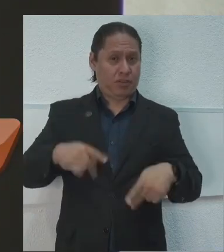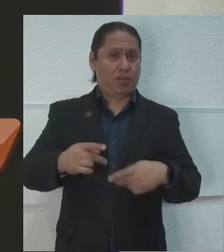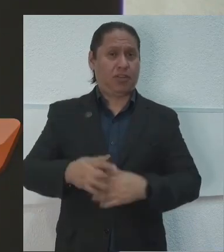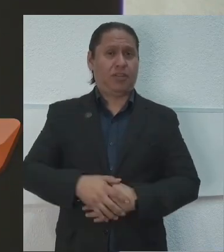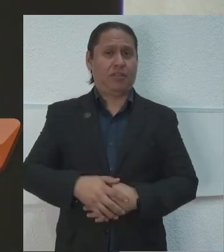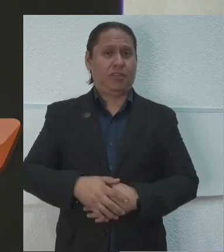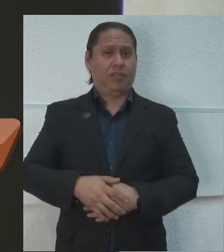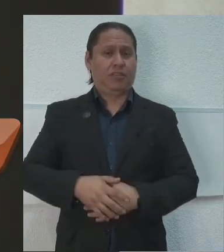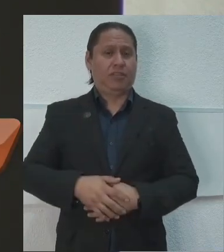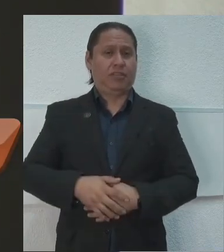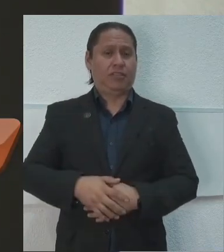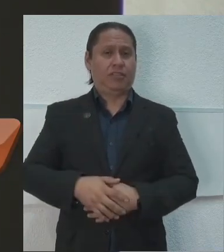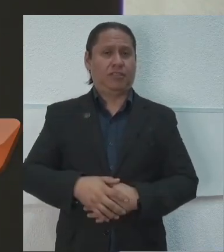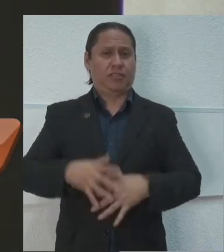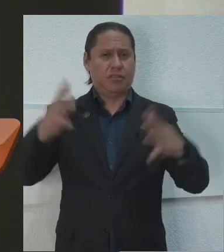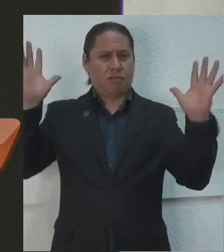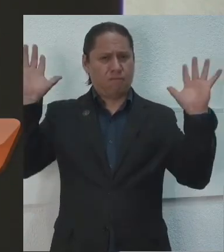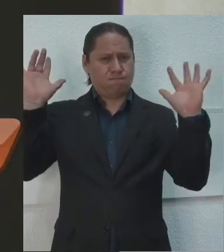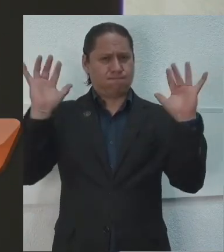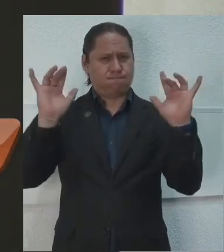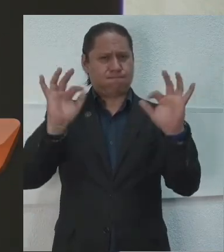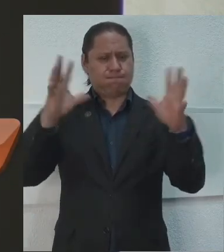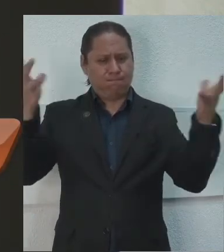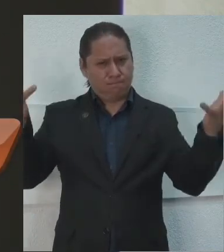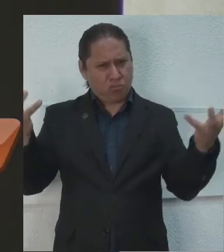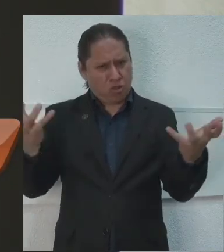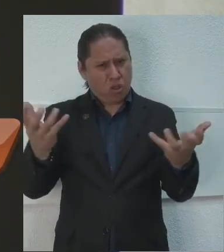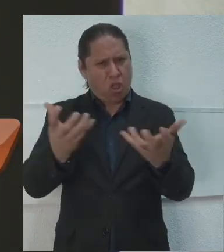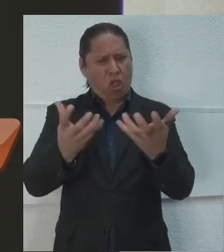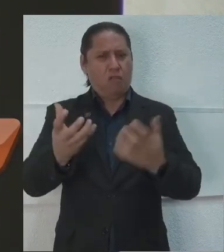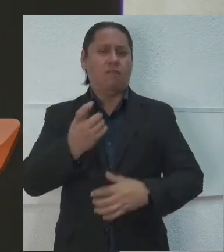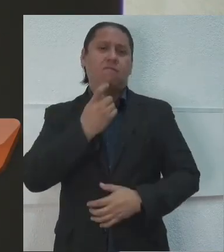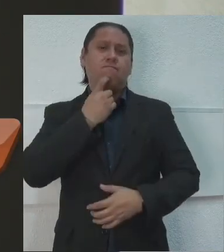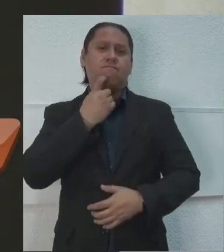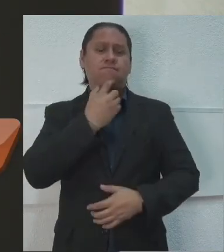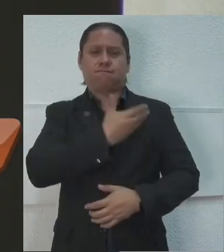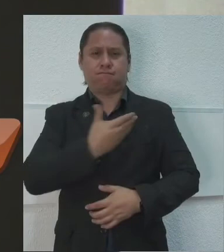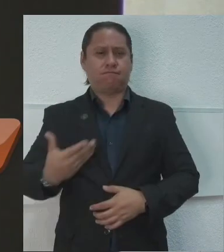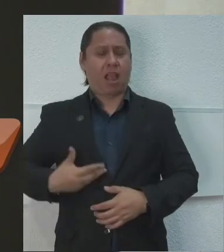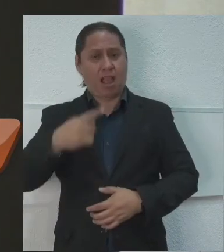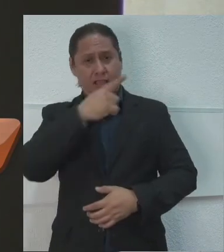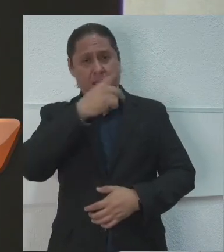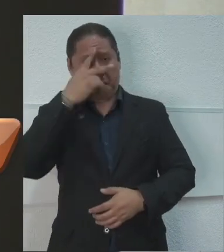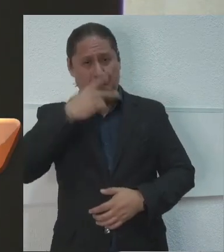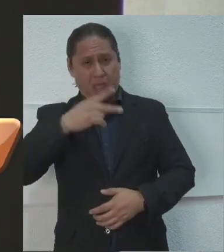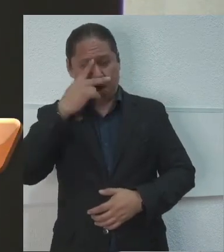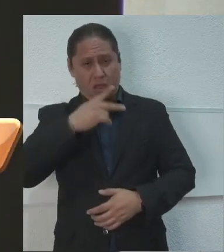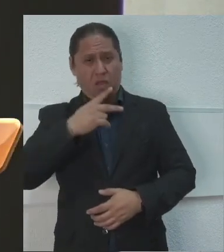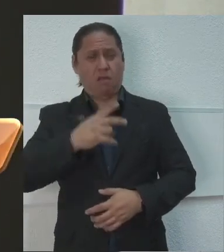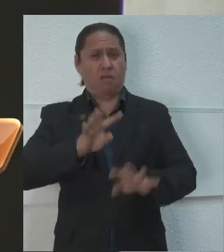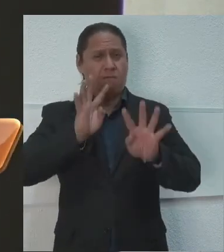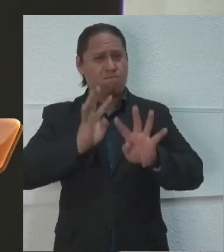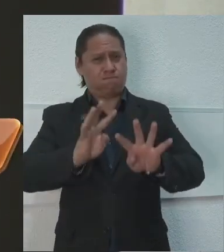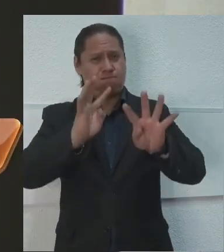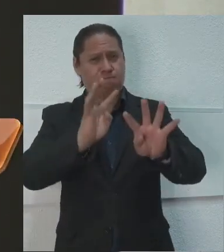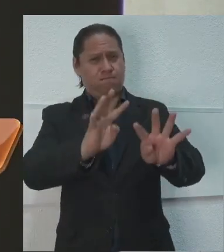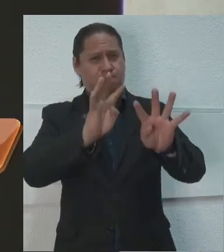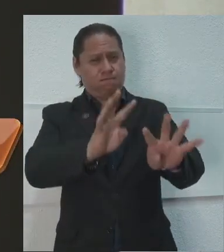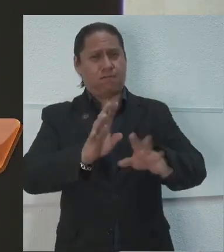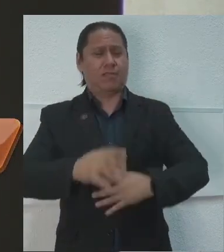arrasadoramente salió a apoyar al presidente Andrés Manuel López Obrador y a la Cuarta Transformación, no